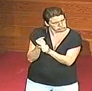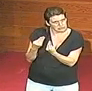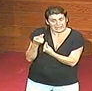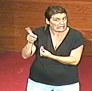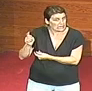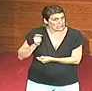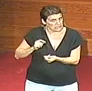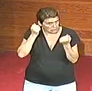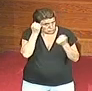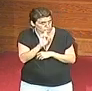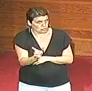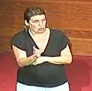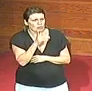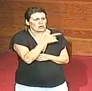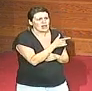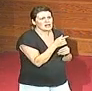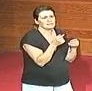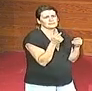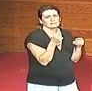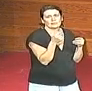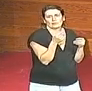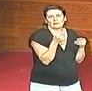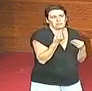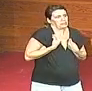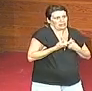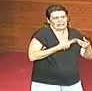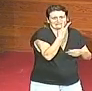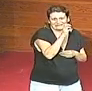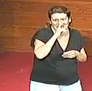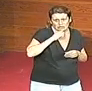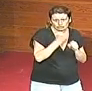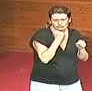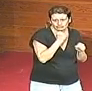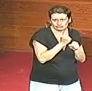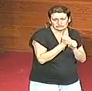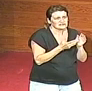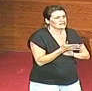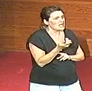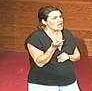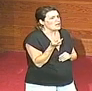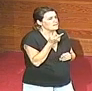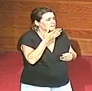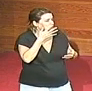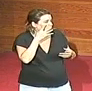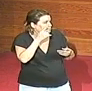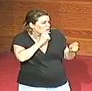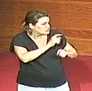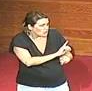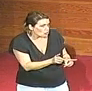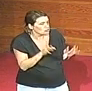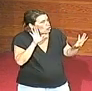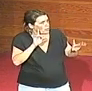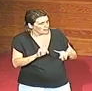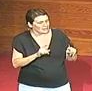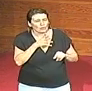una tarea de 30 años de labor porque durante 4 fuiste a otra facultad? Yo no lo veo. Bueno. Yo creo que al final el intrusismo es otra cosa. ¿Por qué hablamos